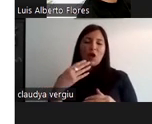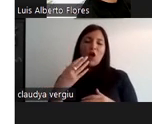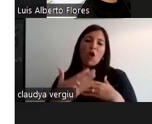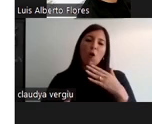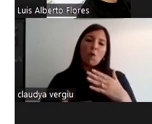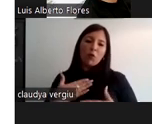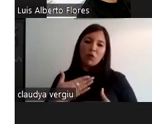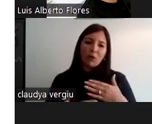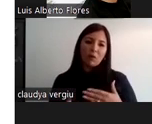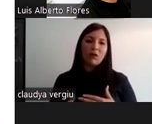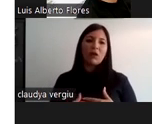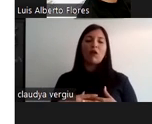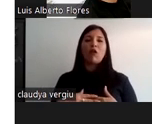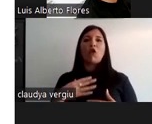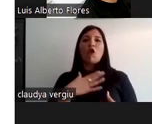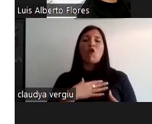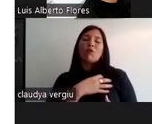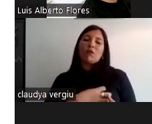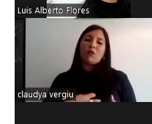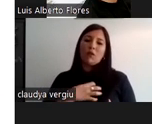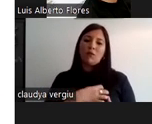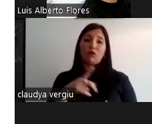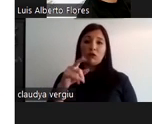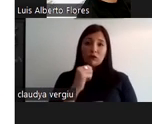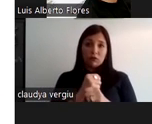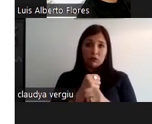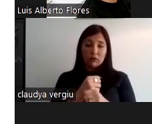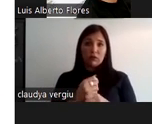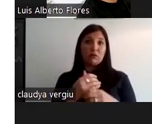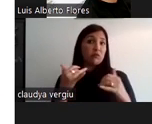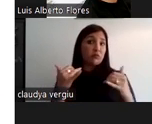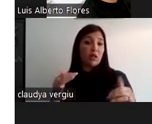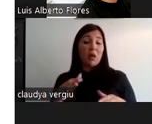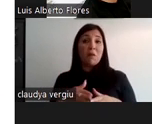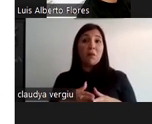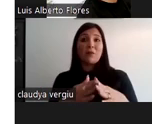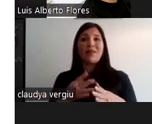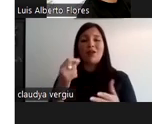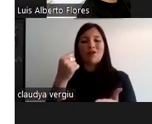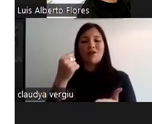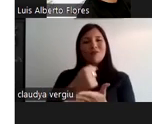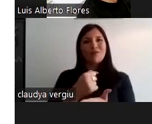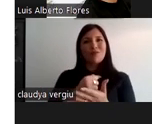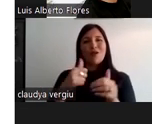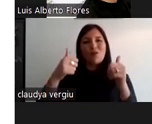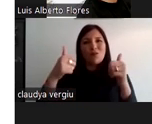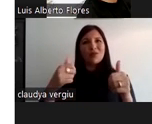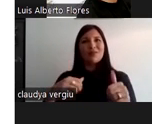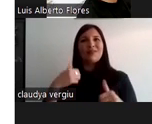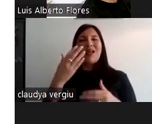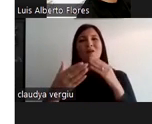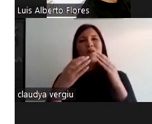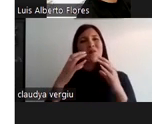digamos la conducta emocional también del personal tal que permita Construir la marca en función del buen desempeño de sus